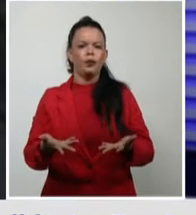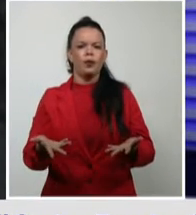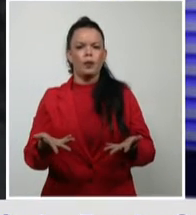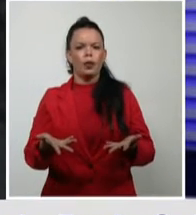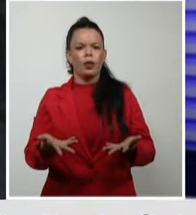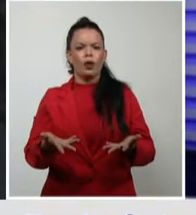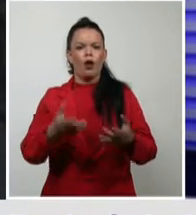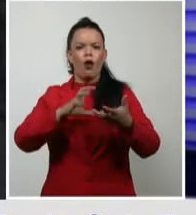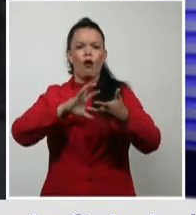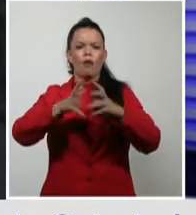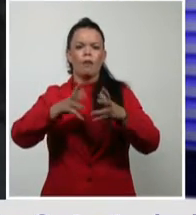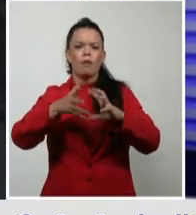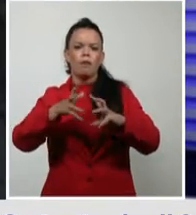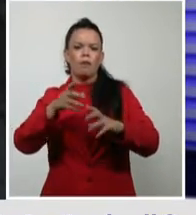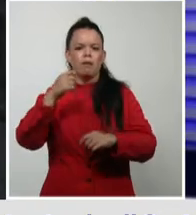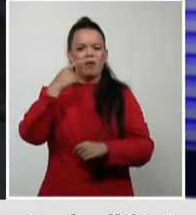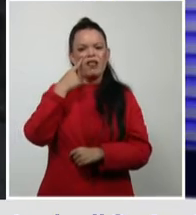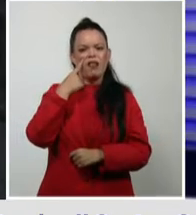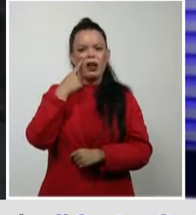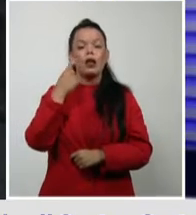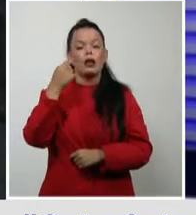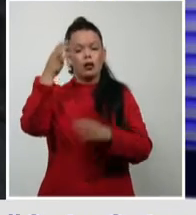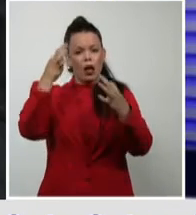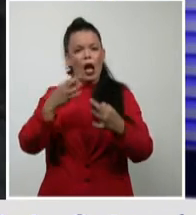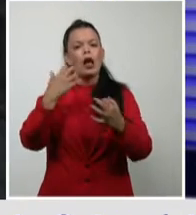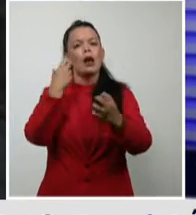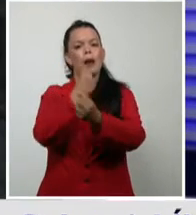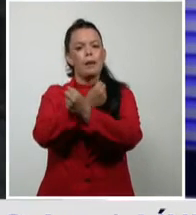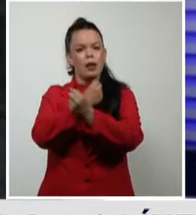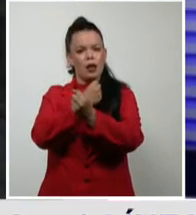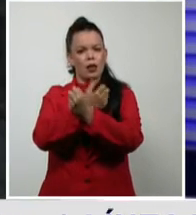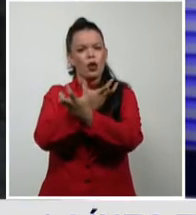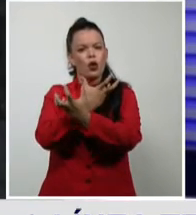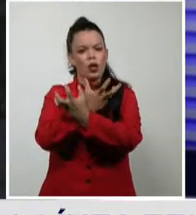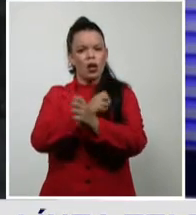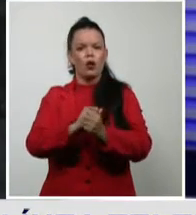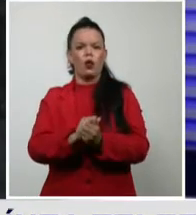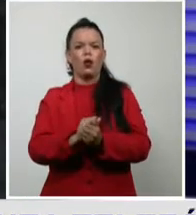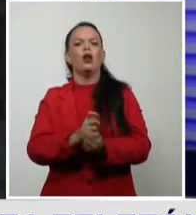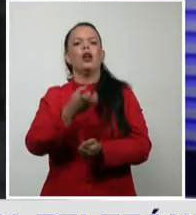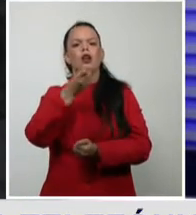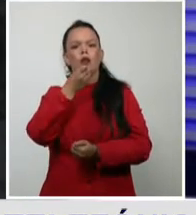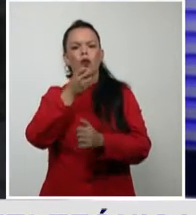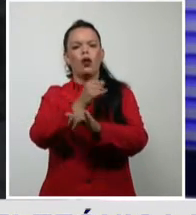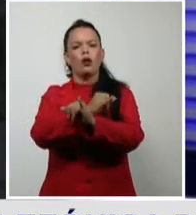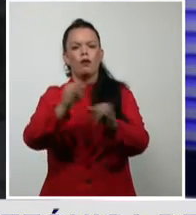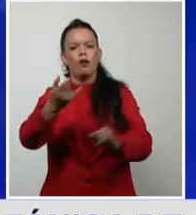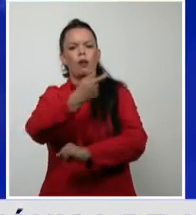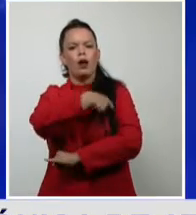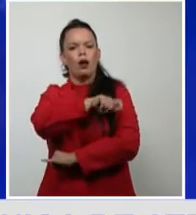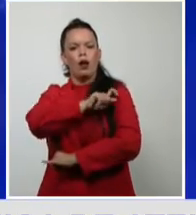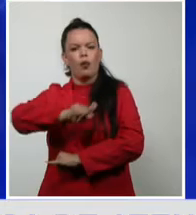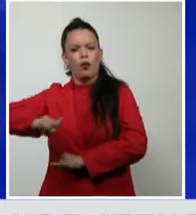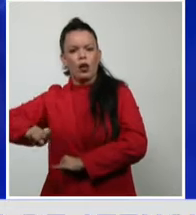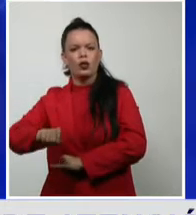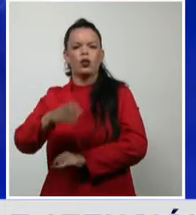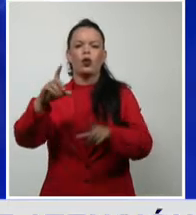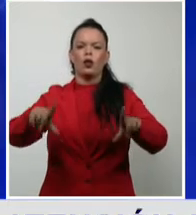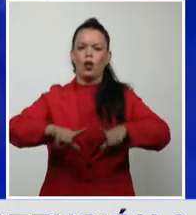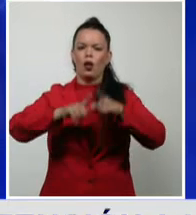percepción del peligro, del riesgo y poder instruir a la población en las buenas prácticas y las buenas... Entonces hablamos